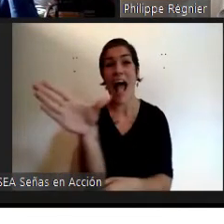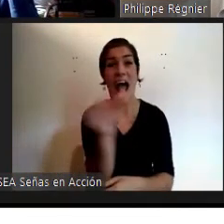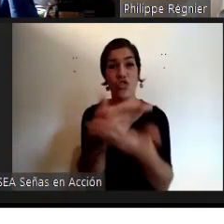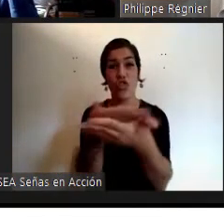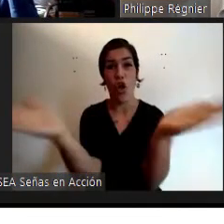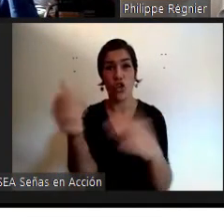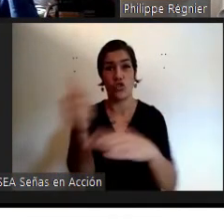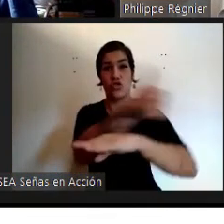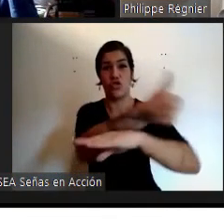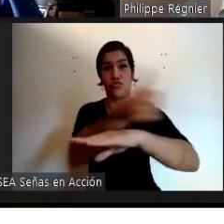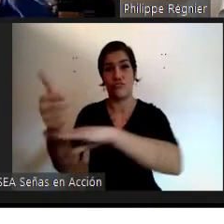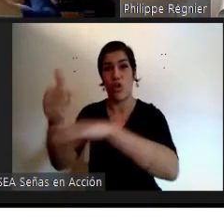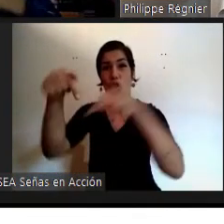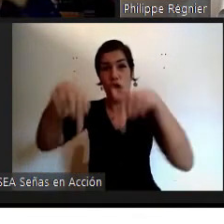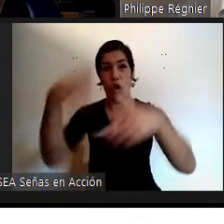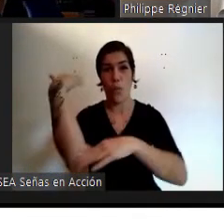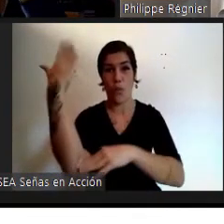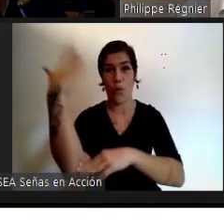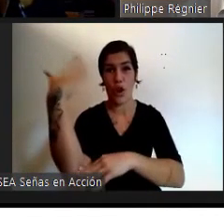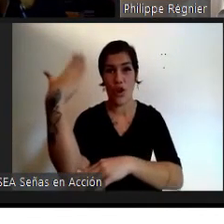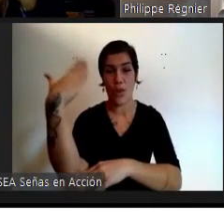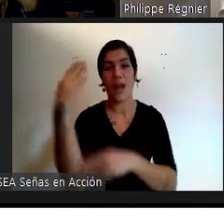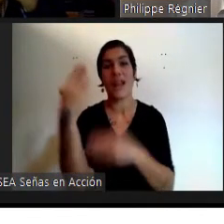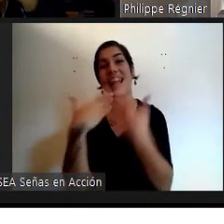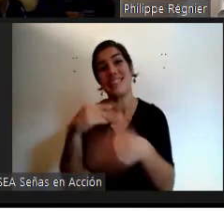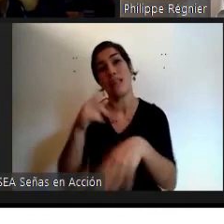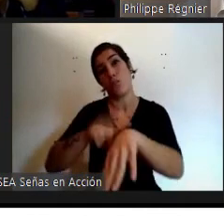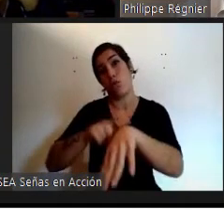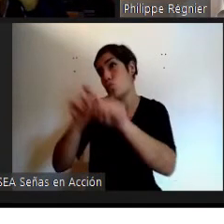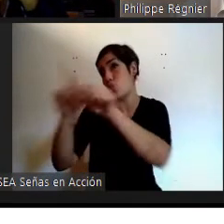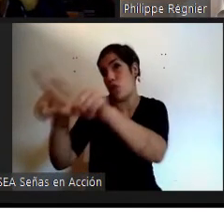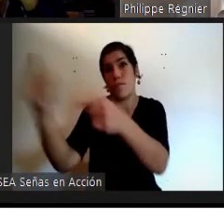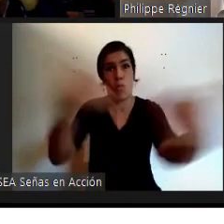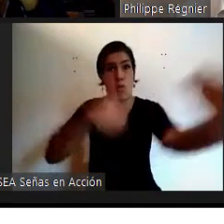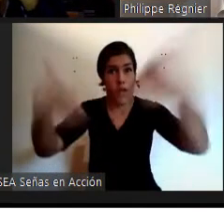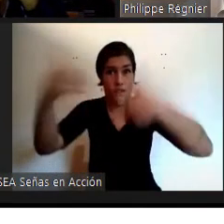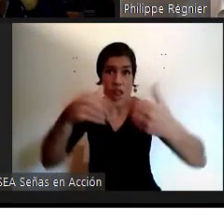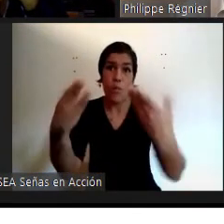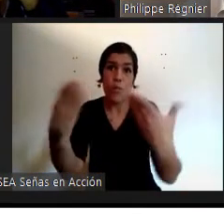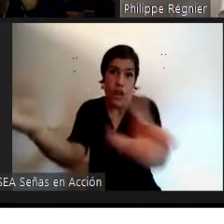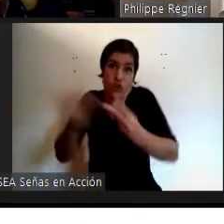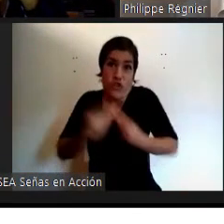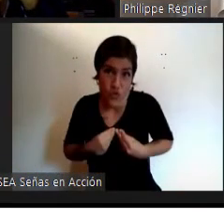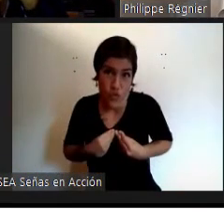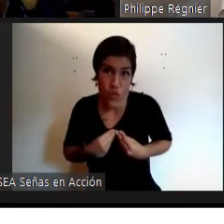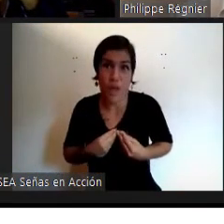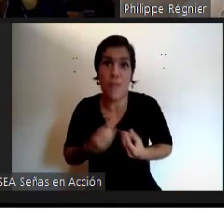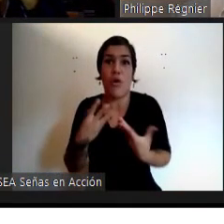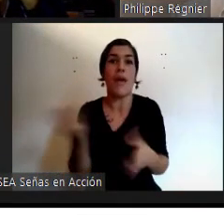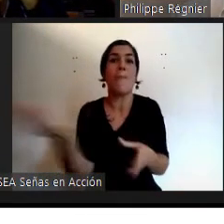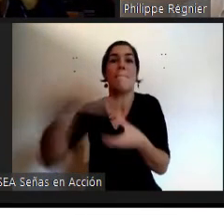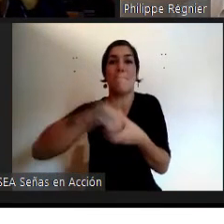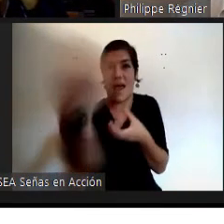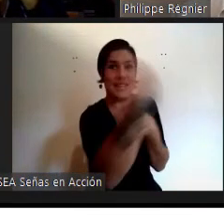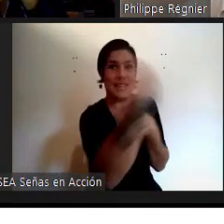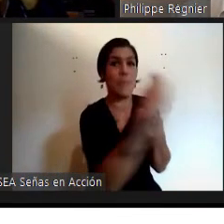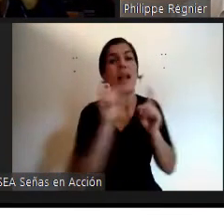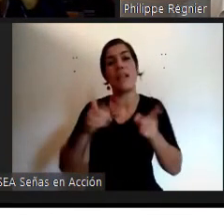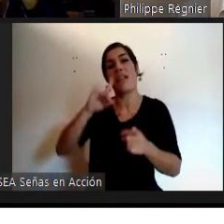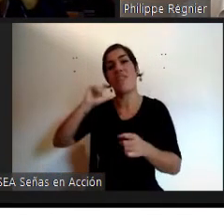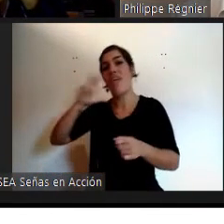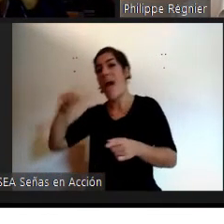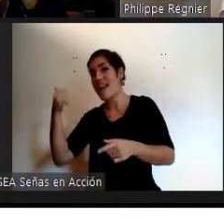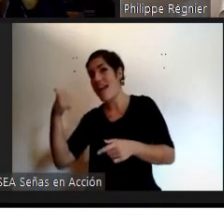dedican, y agradecerle en nombre de Diana y en el mío, y en nombre de todo el equipo de Bienal Sur, y le dejo la palabra a